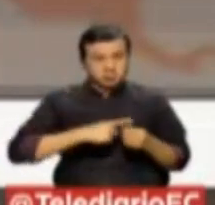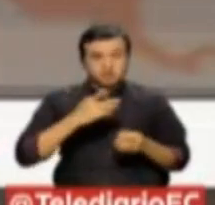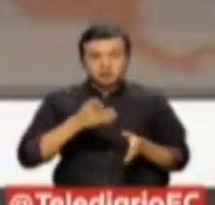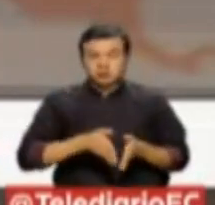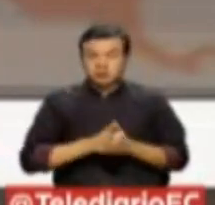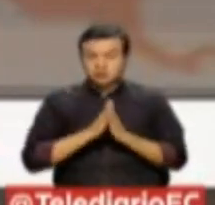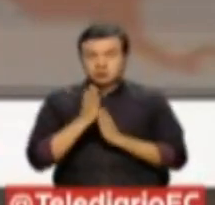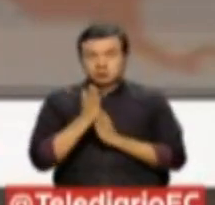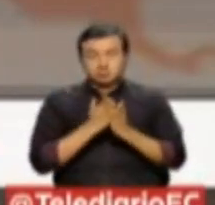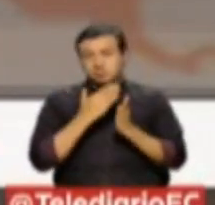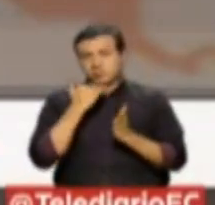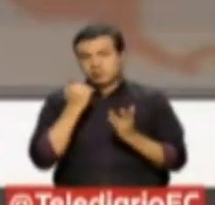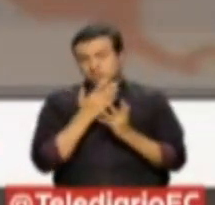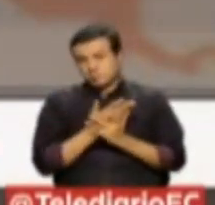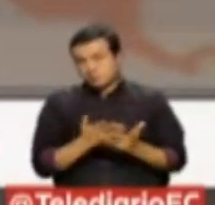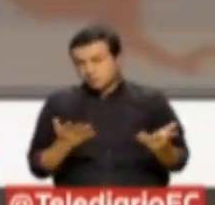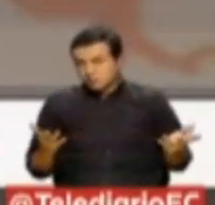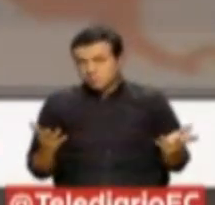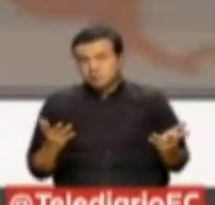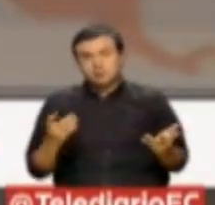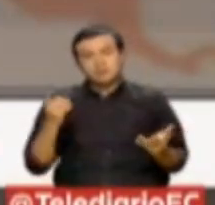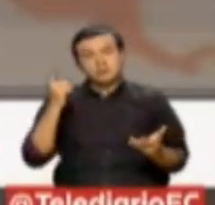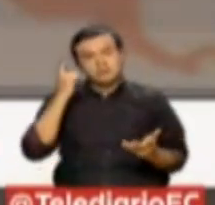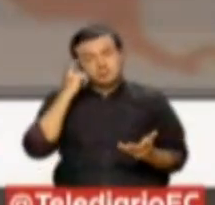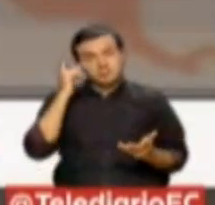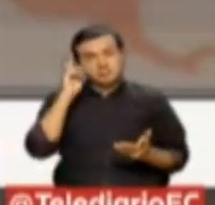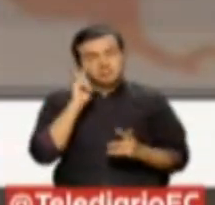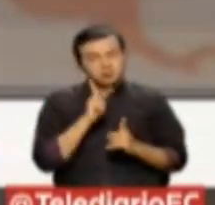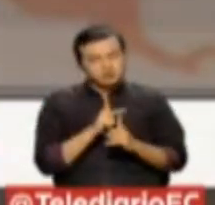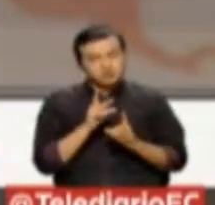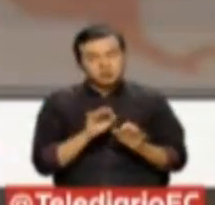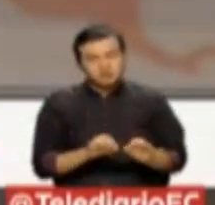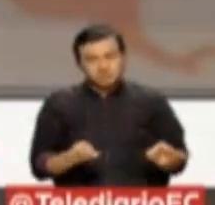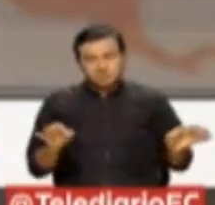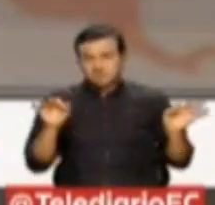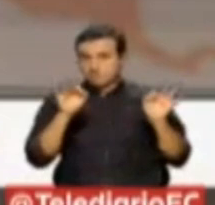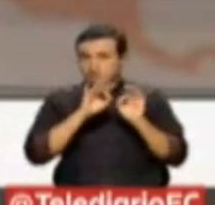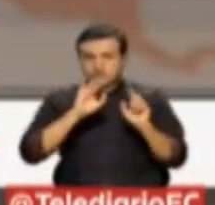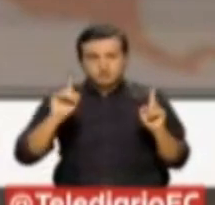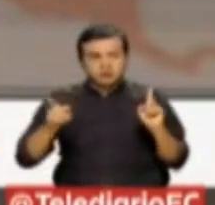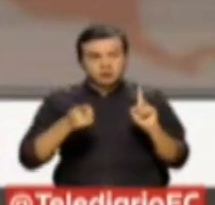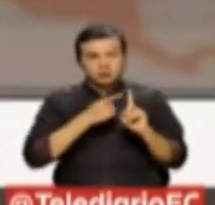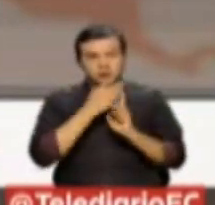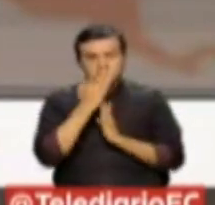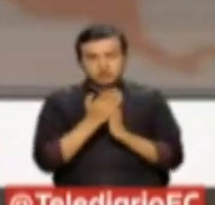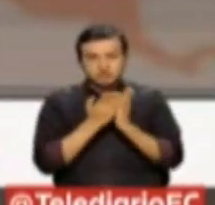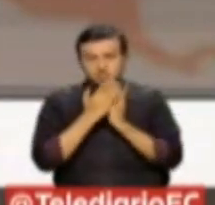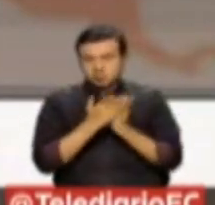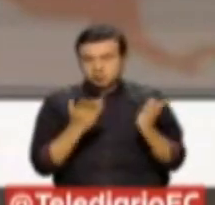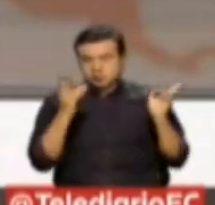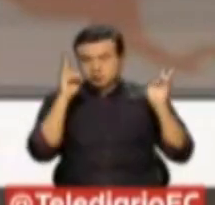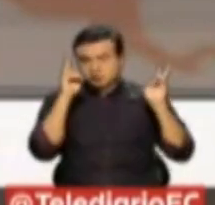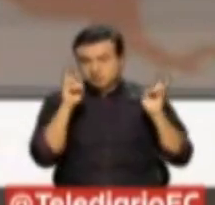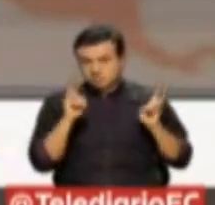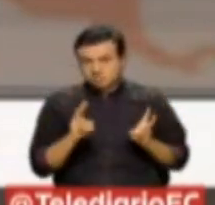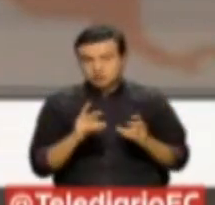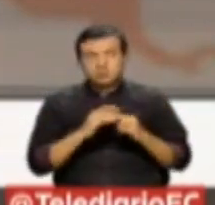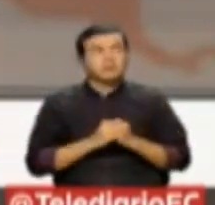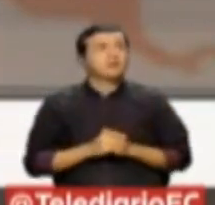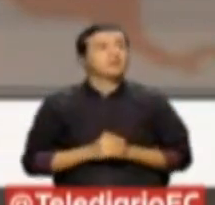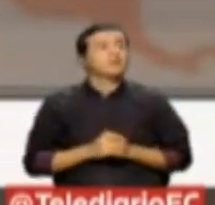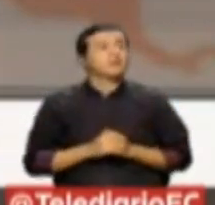exige un buen servicio y este me parece que es el elemento que debería primar cuando se habla de estos temas